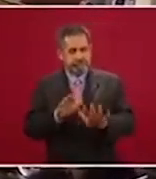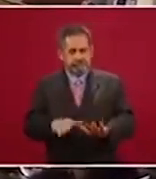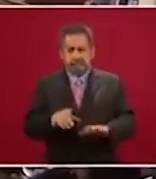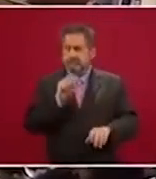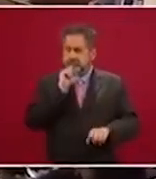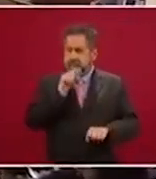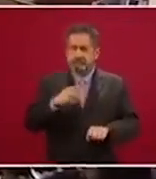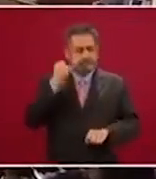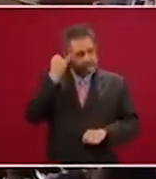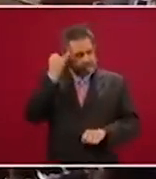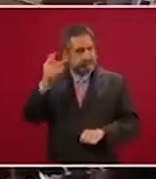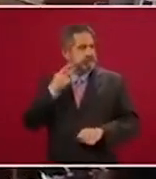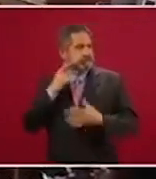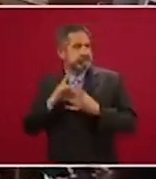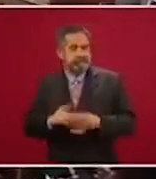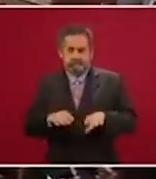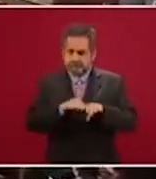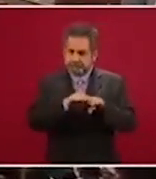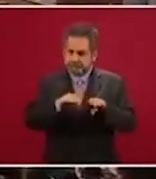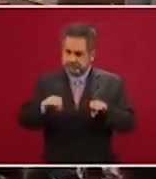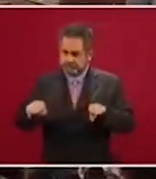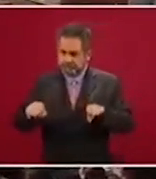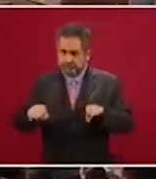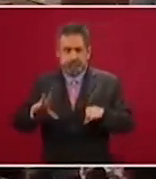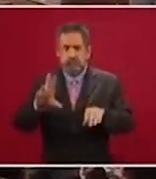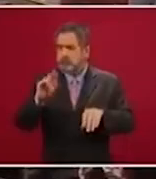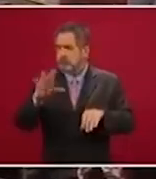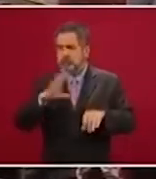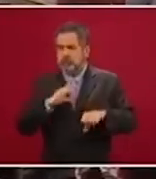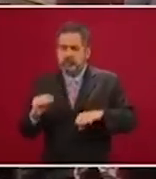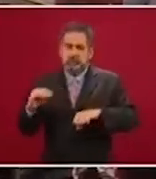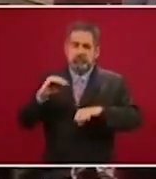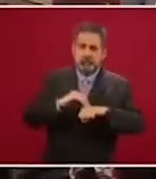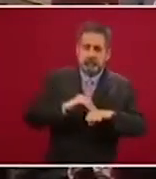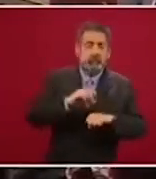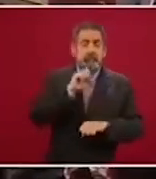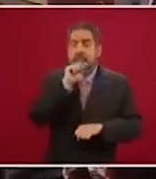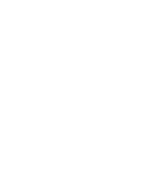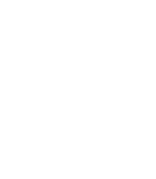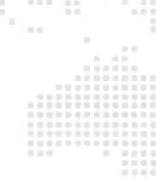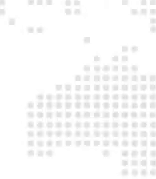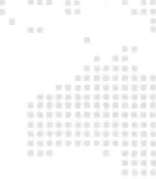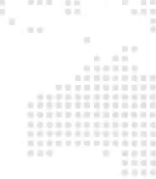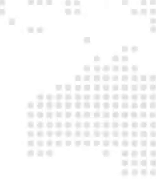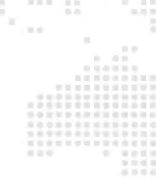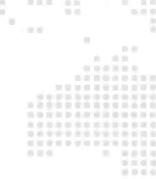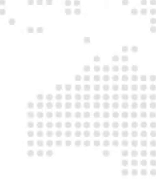política y no hay aumento de deuda pública.